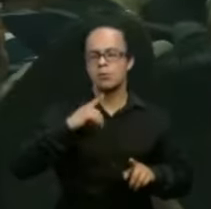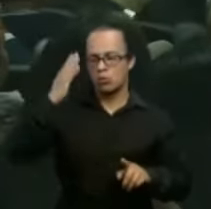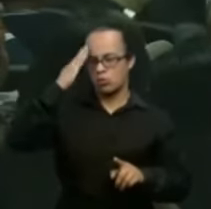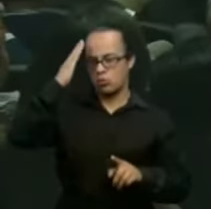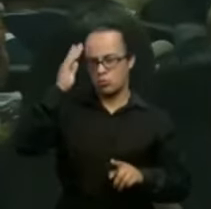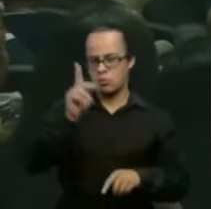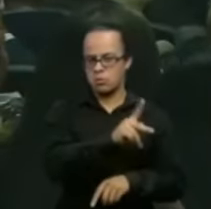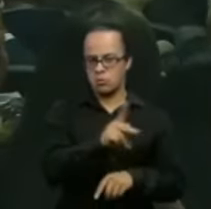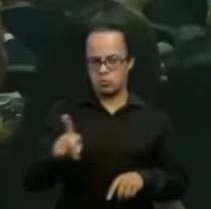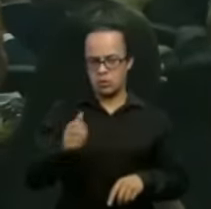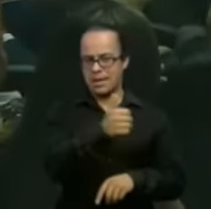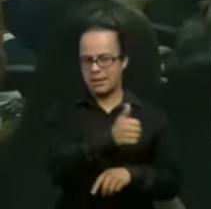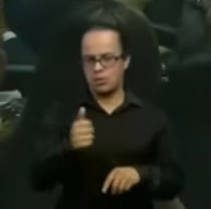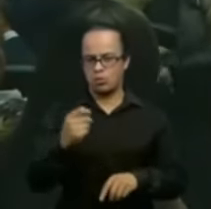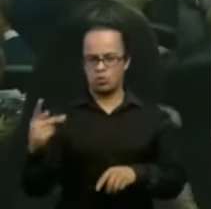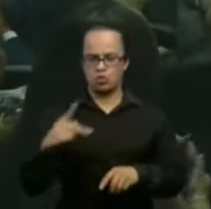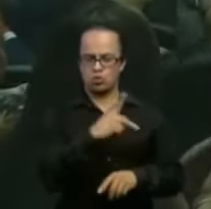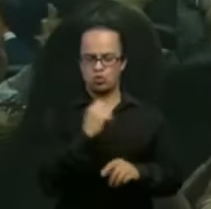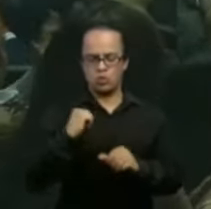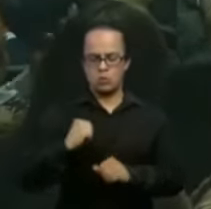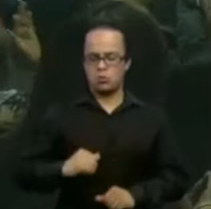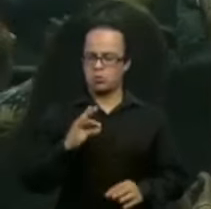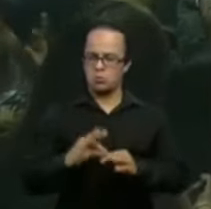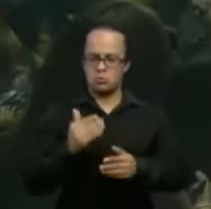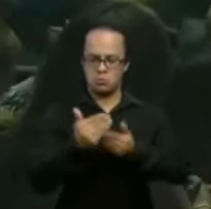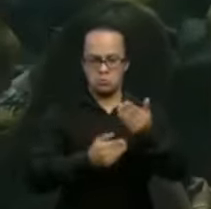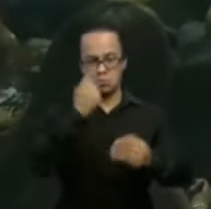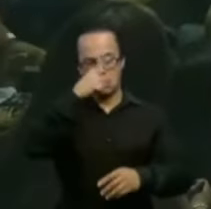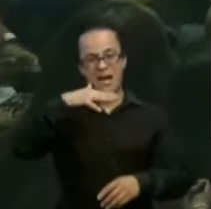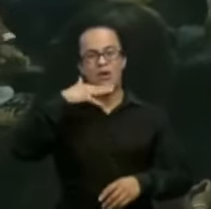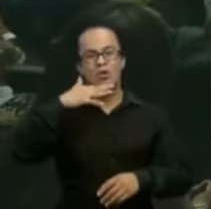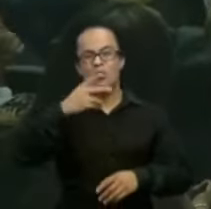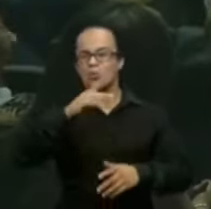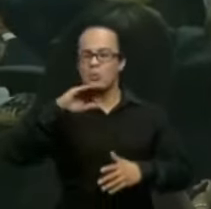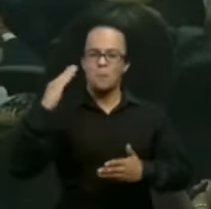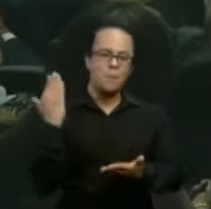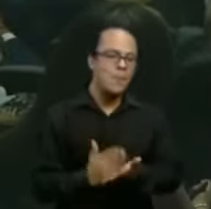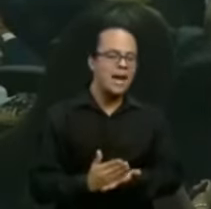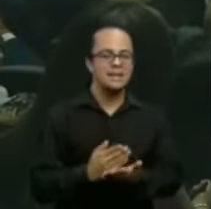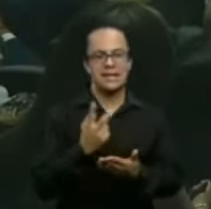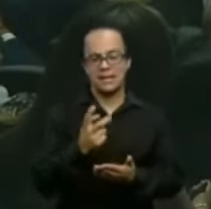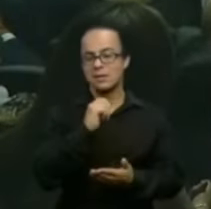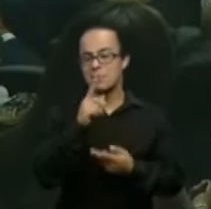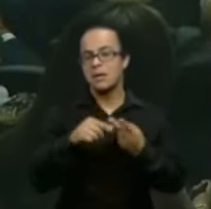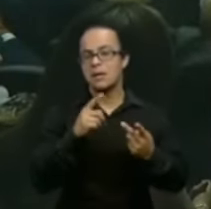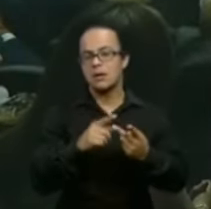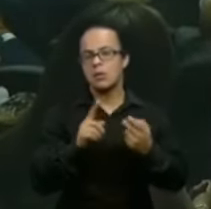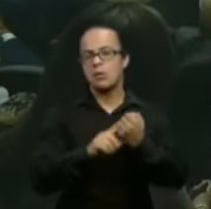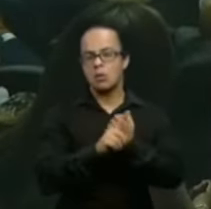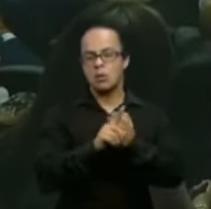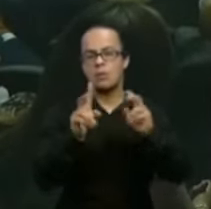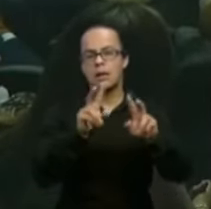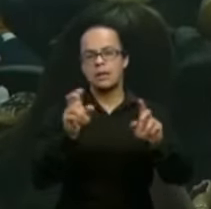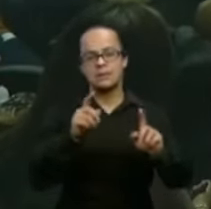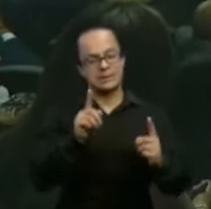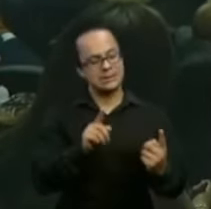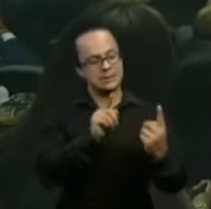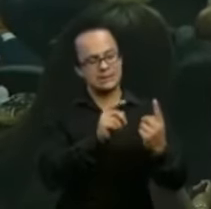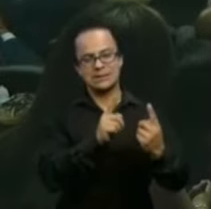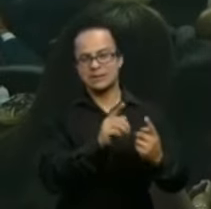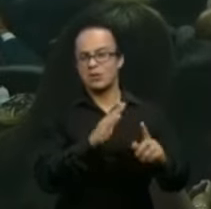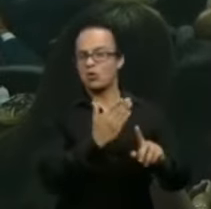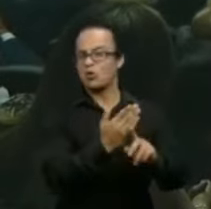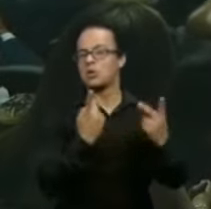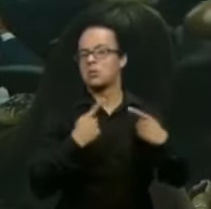que nos toca. Porque si hay que acabar con la corrupción, pues tenemos que acabar con la que afecta de manera directa el bolsillo